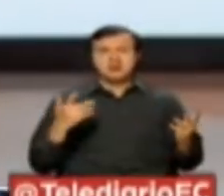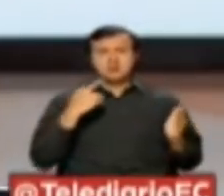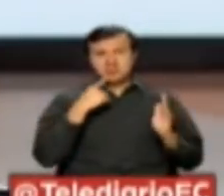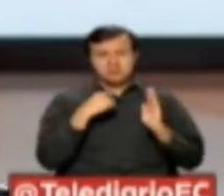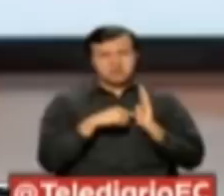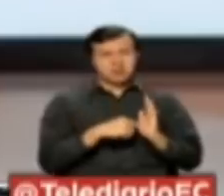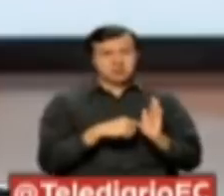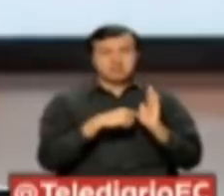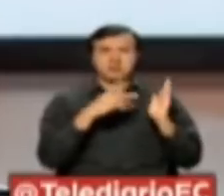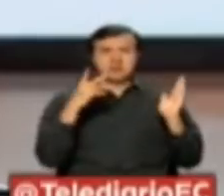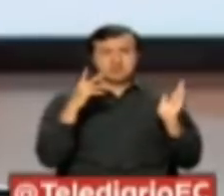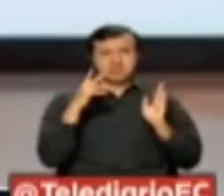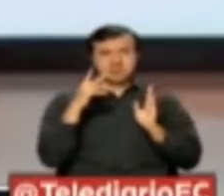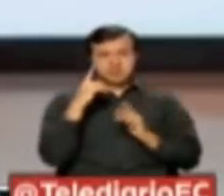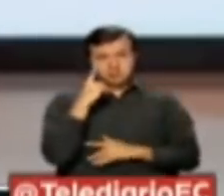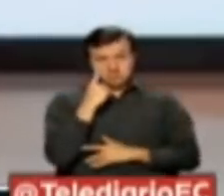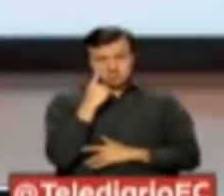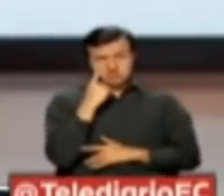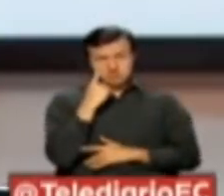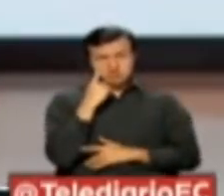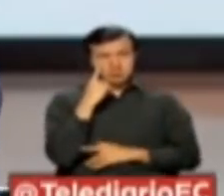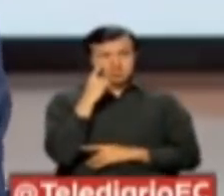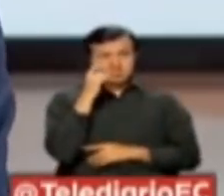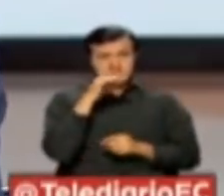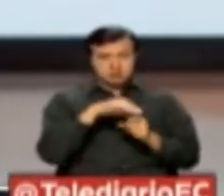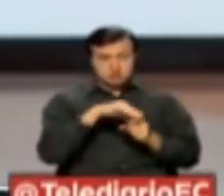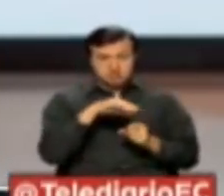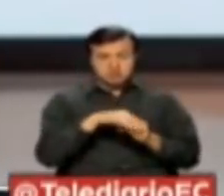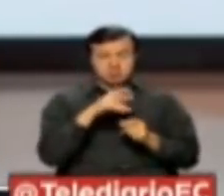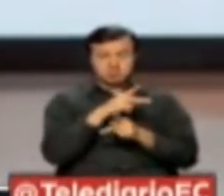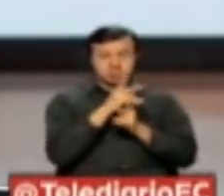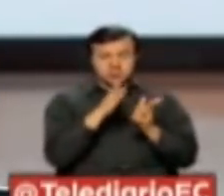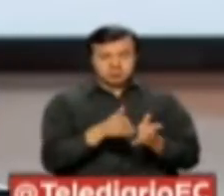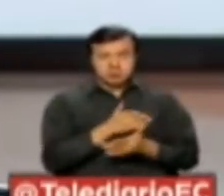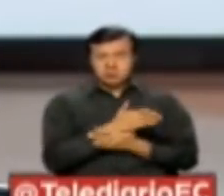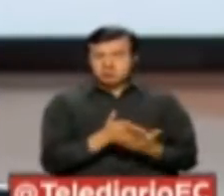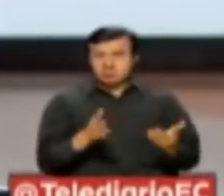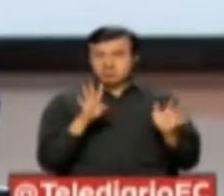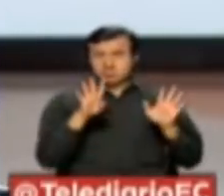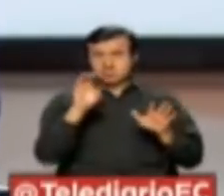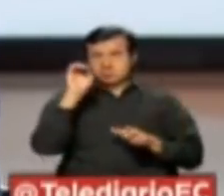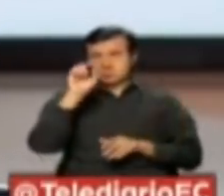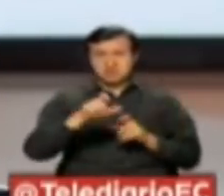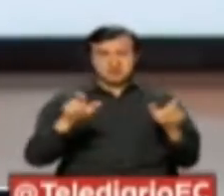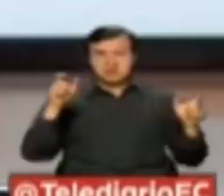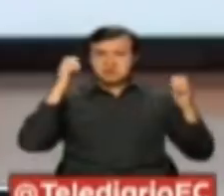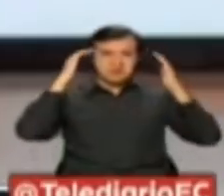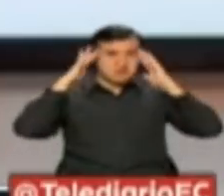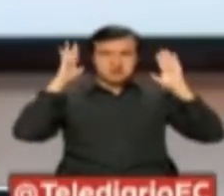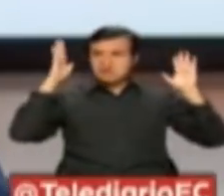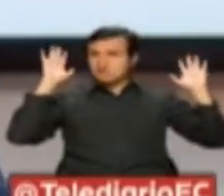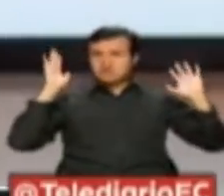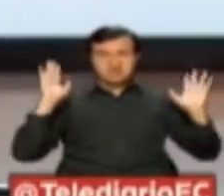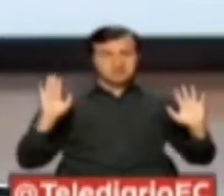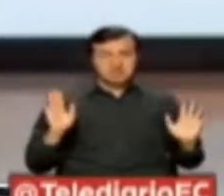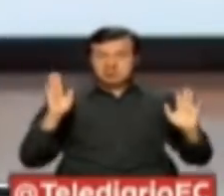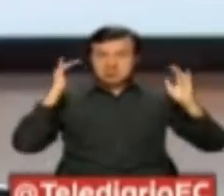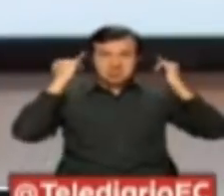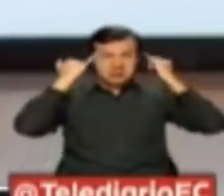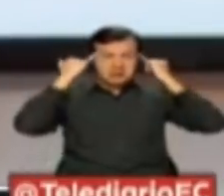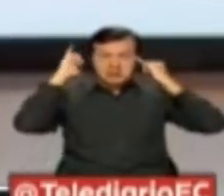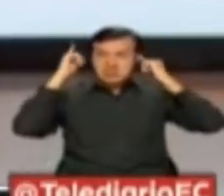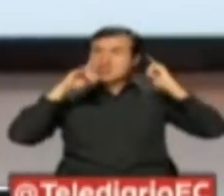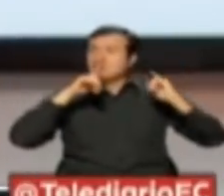nosotros por ejemplo hacemos una simulación para aconsejarles el 90% no sabe por quién votar no tiene idea